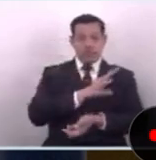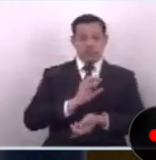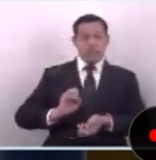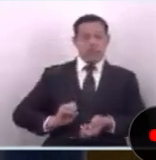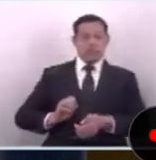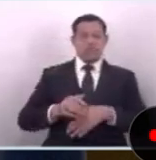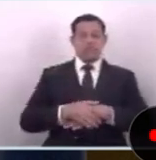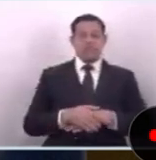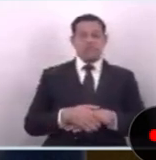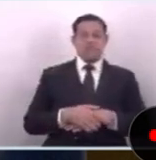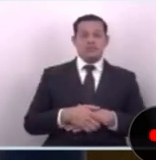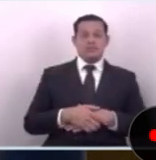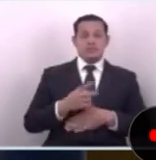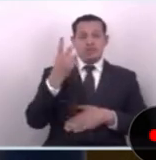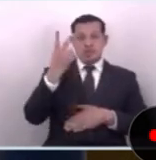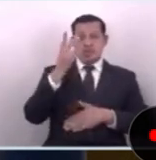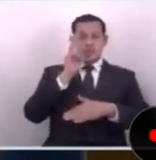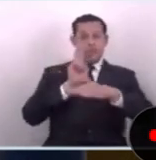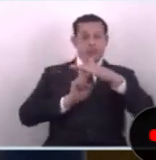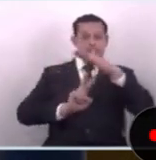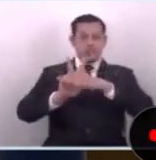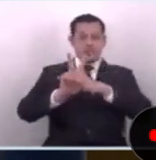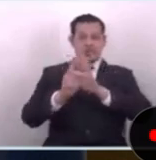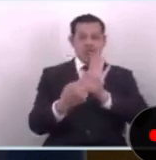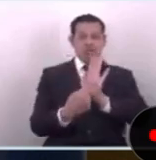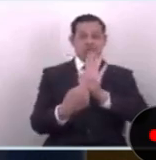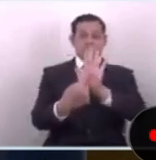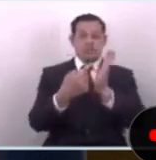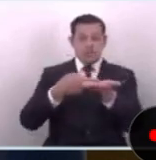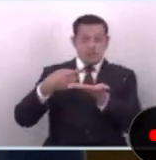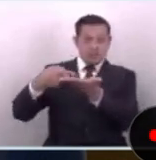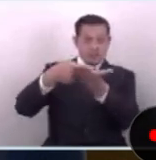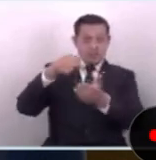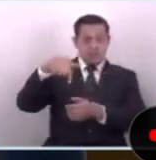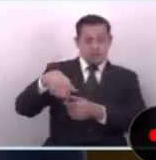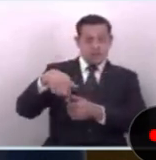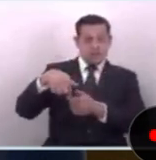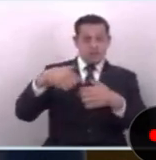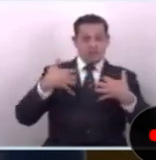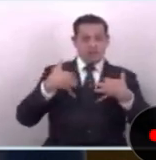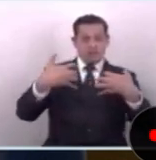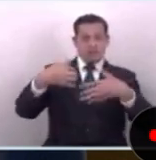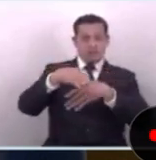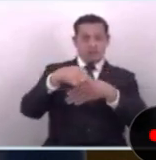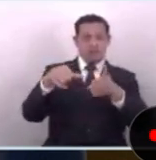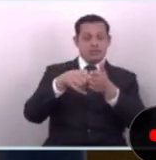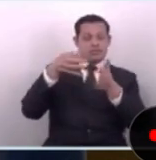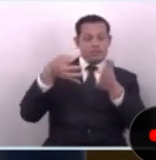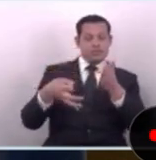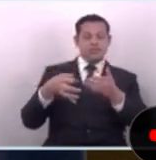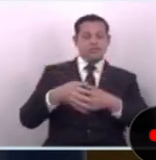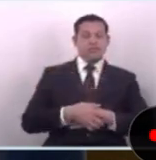salvadoreño Esas son las dos visiones que siempre se discuten acá en esta asamblea